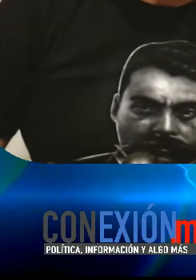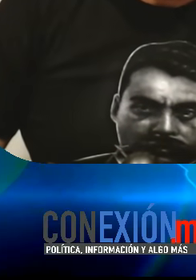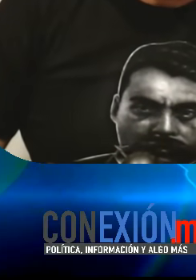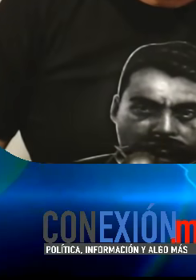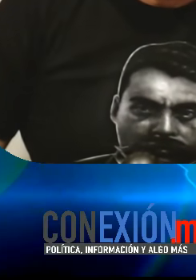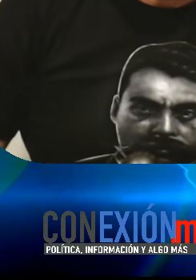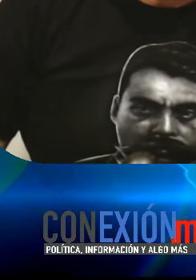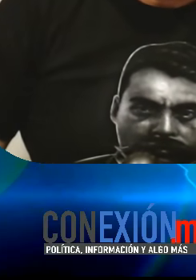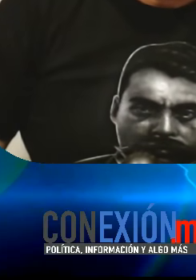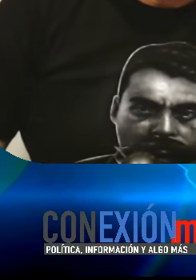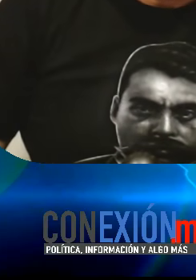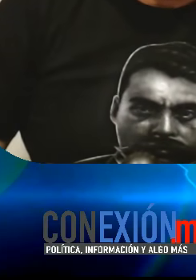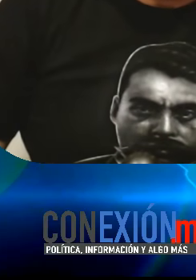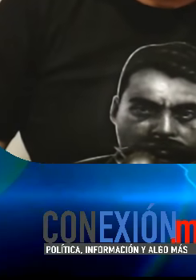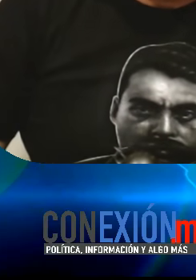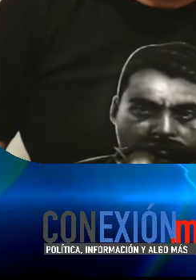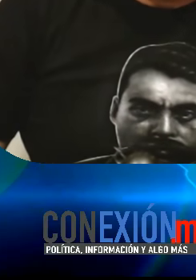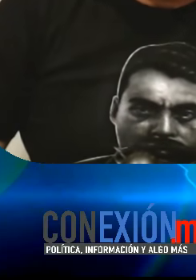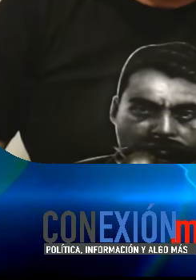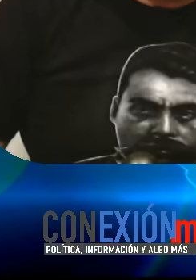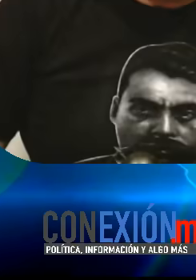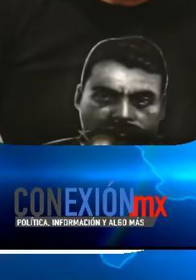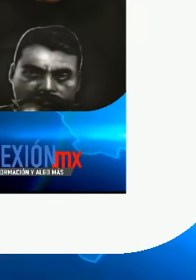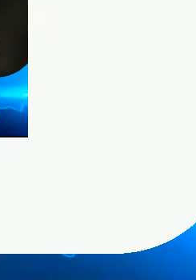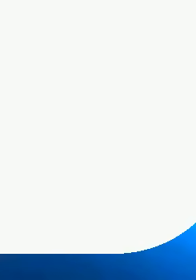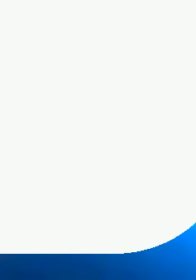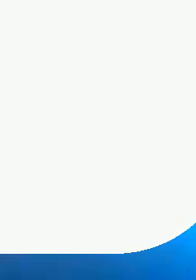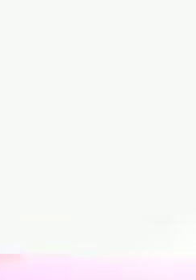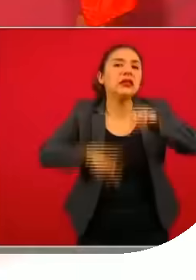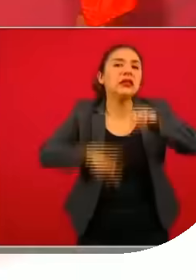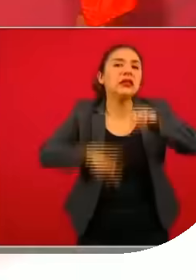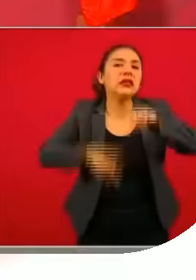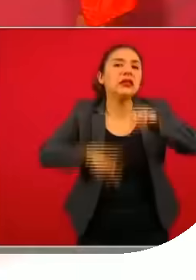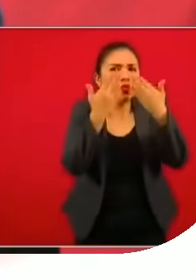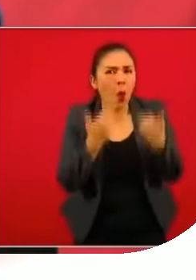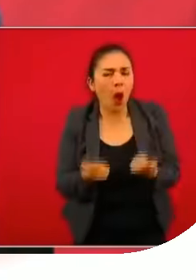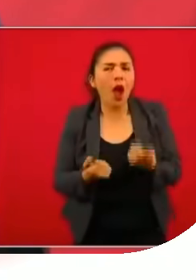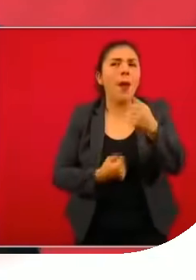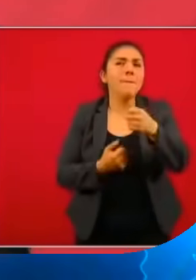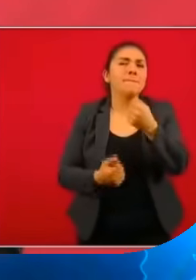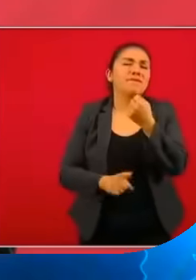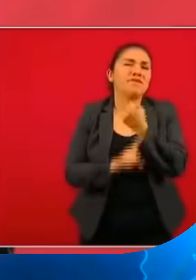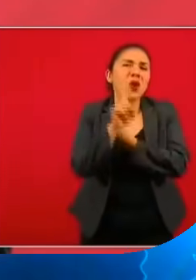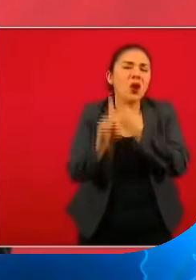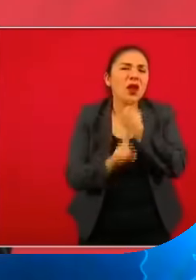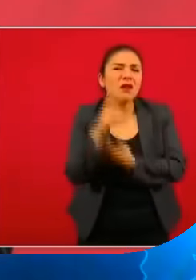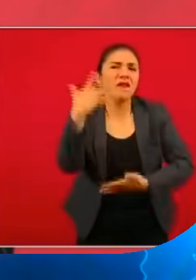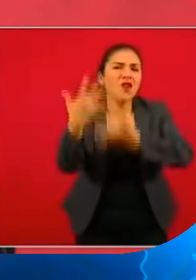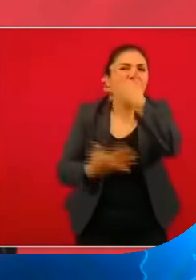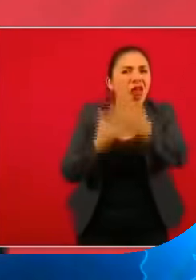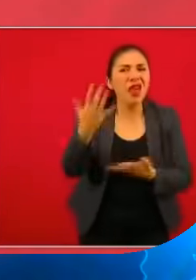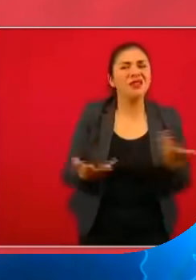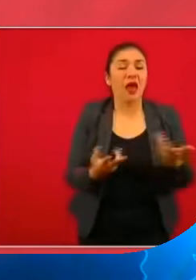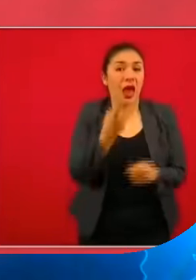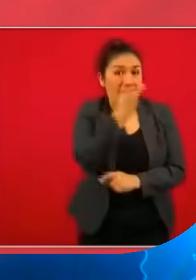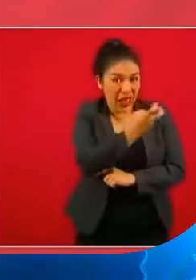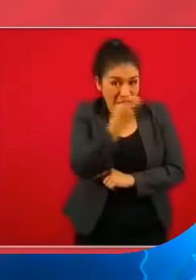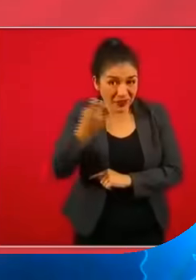el empobrecimiento del pueblo, la inseguridad, la violencia. Eso